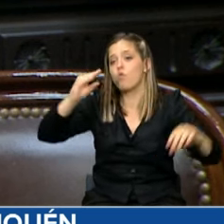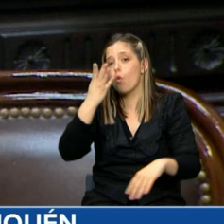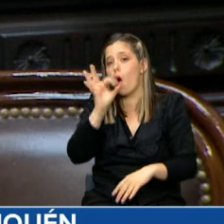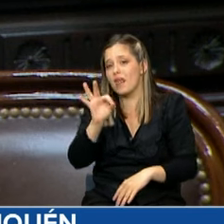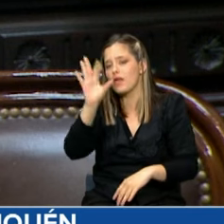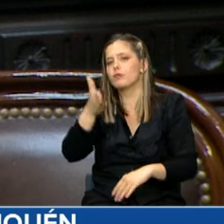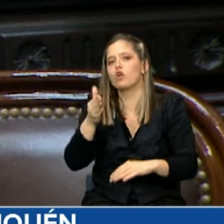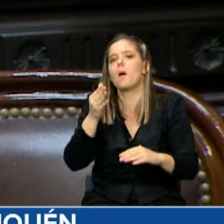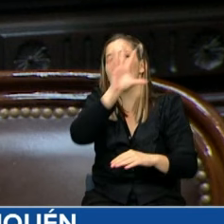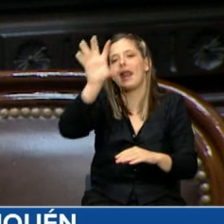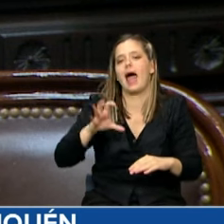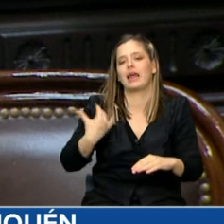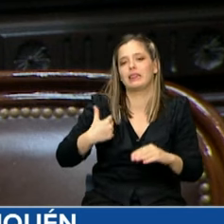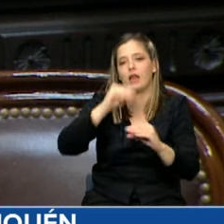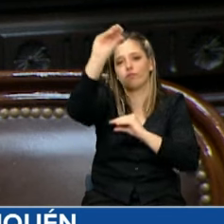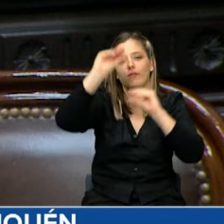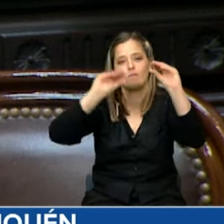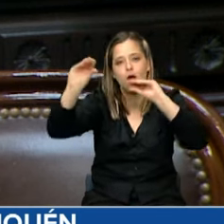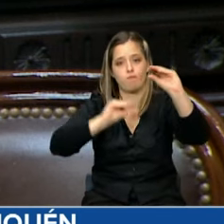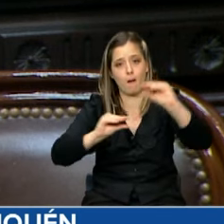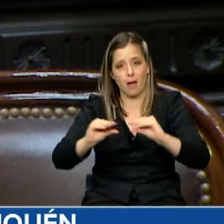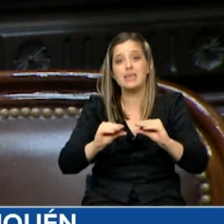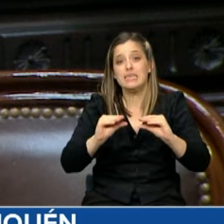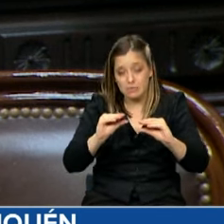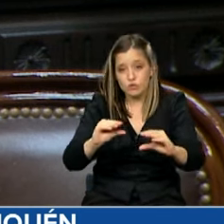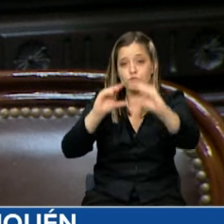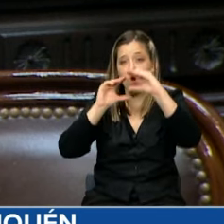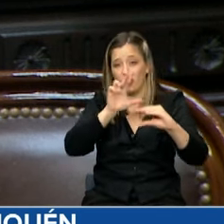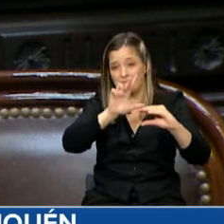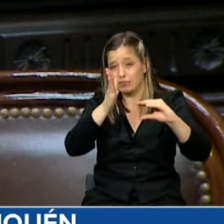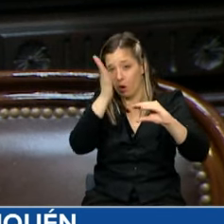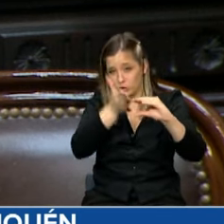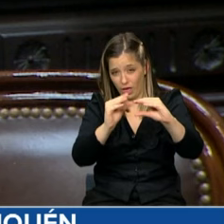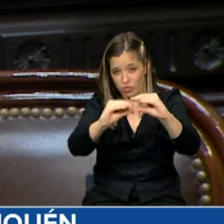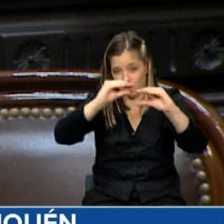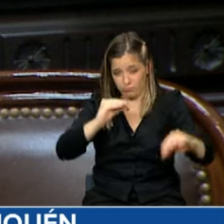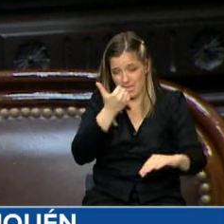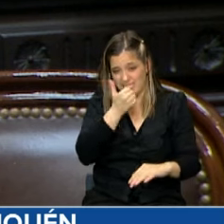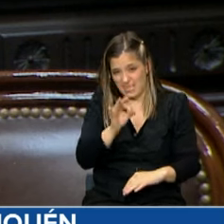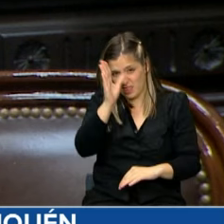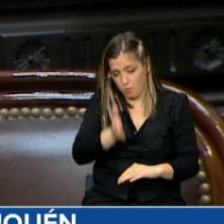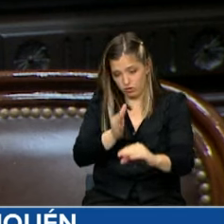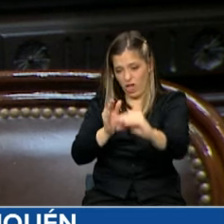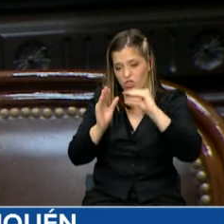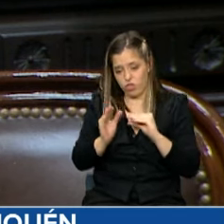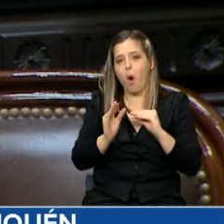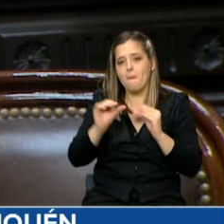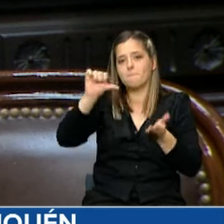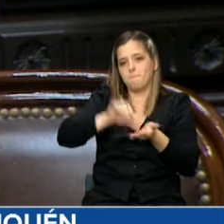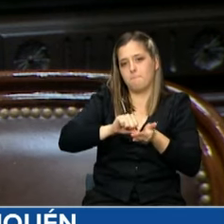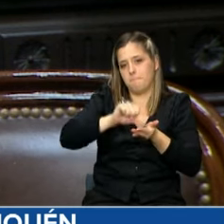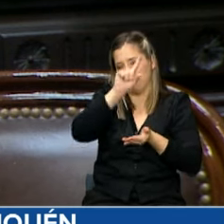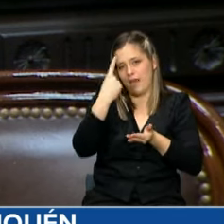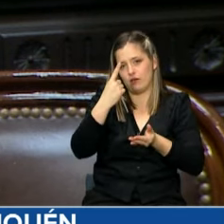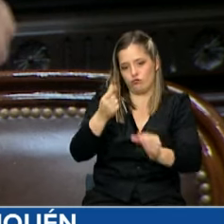provincias argentinas y el otro 60 por ese 35 se lo queda la nación para poder